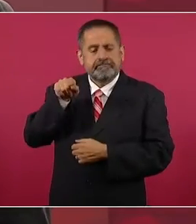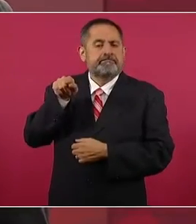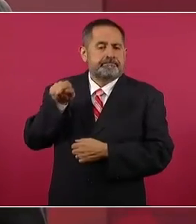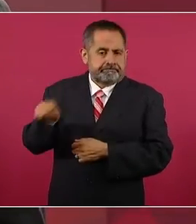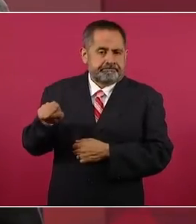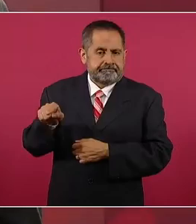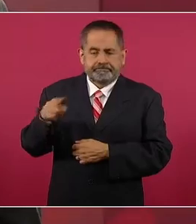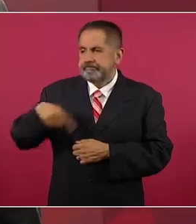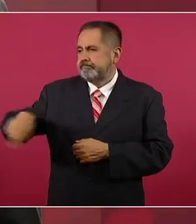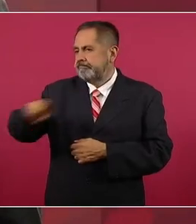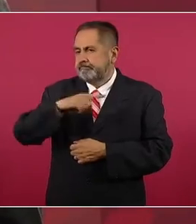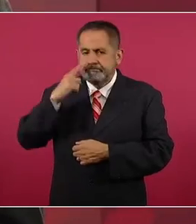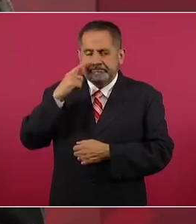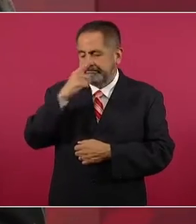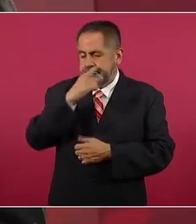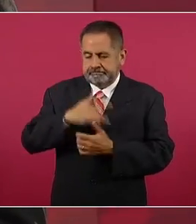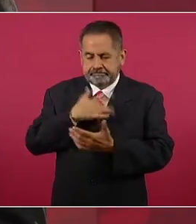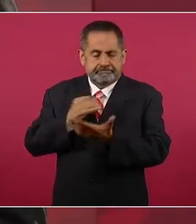decidió